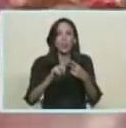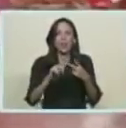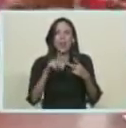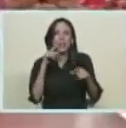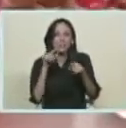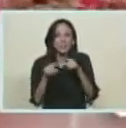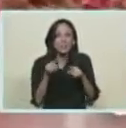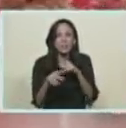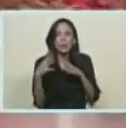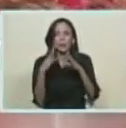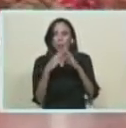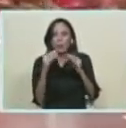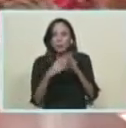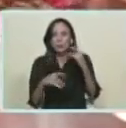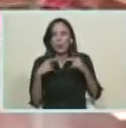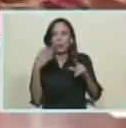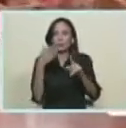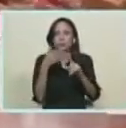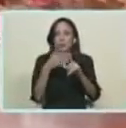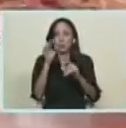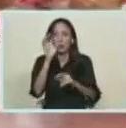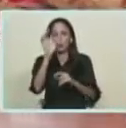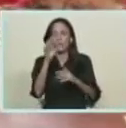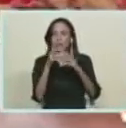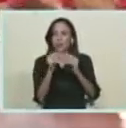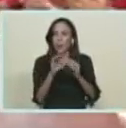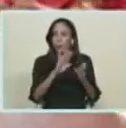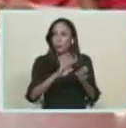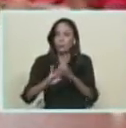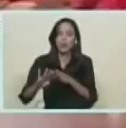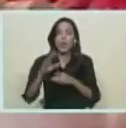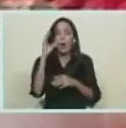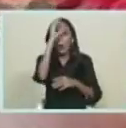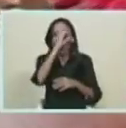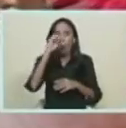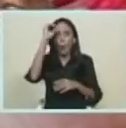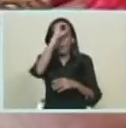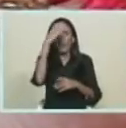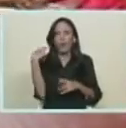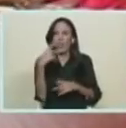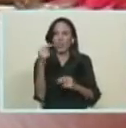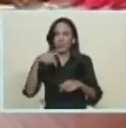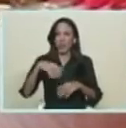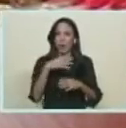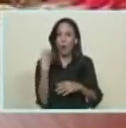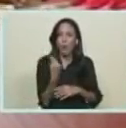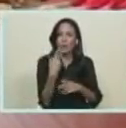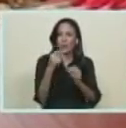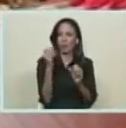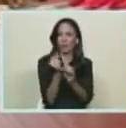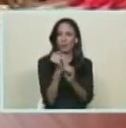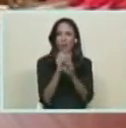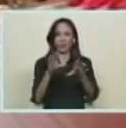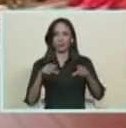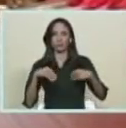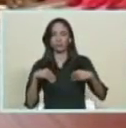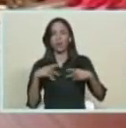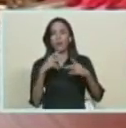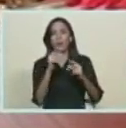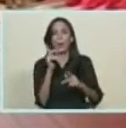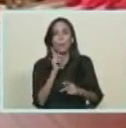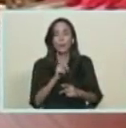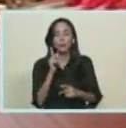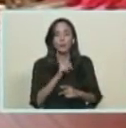donde se manejan matrices de opinión que acá la juventud no trabaja. Pues es mentira, presidente, acá tenemos una